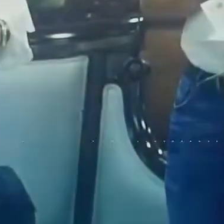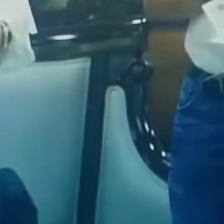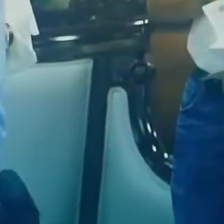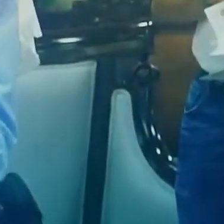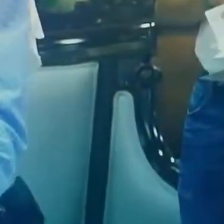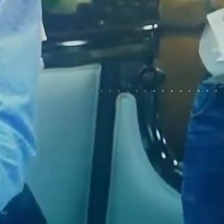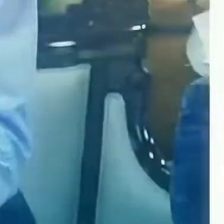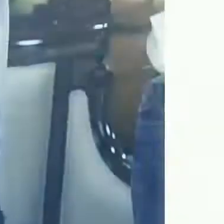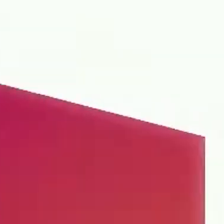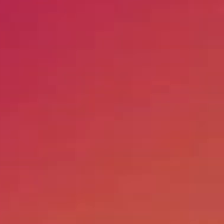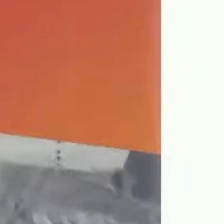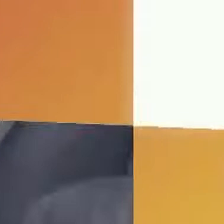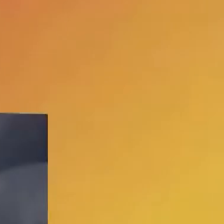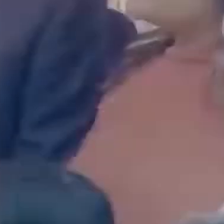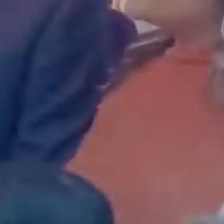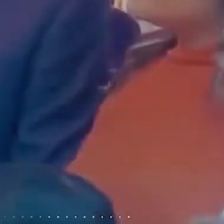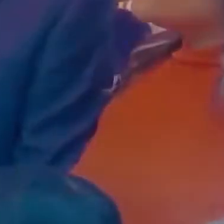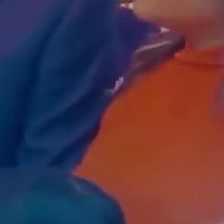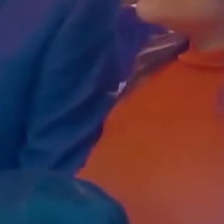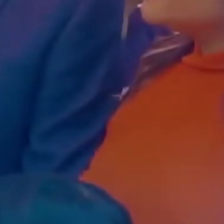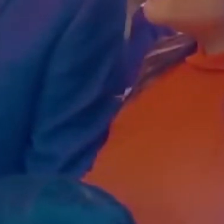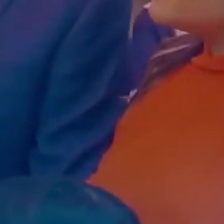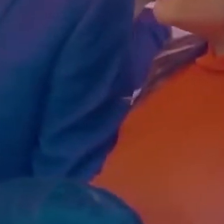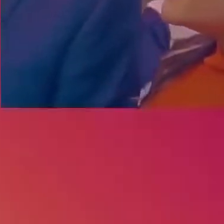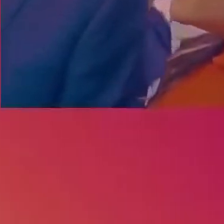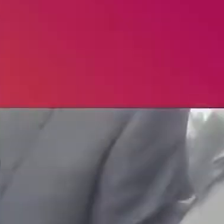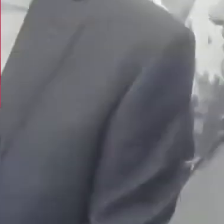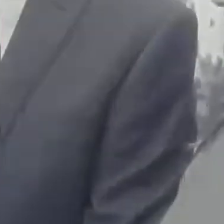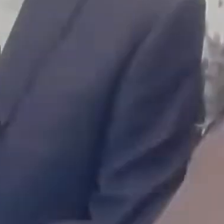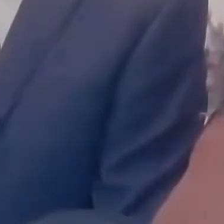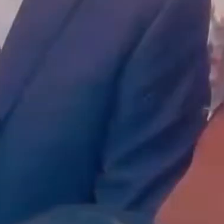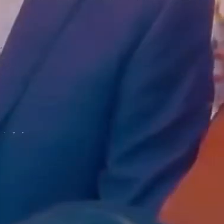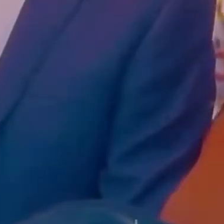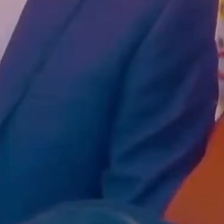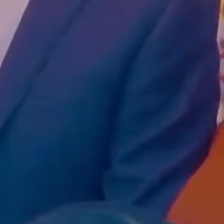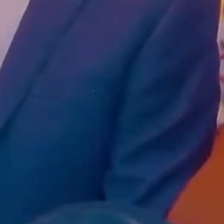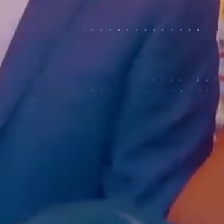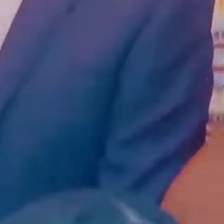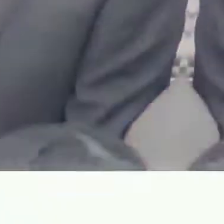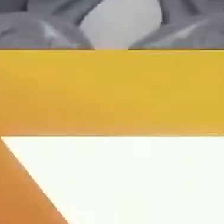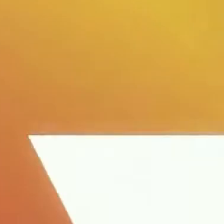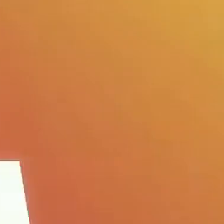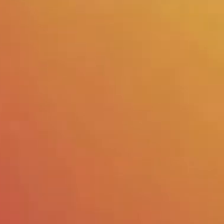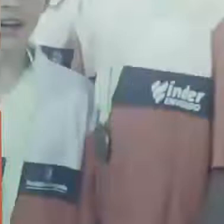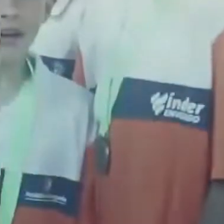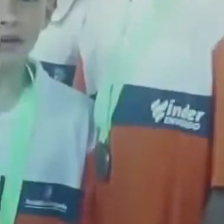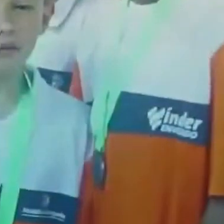suma, juntos sumamos por Envigado.